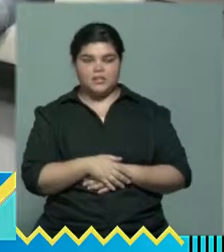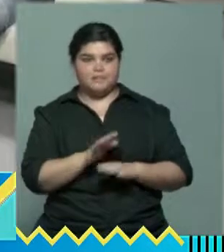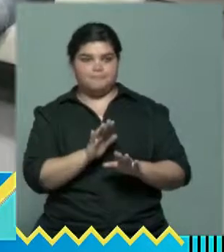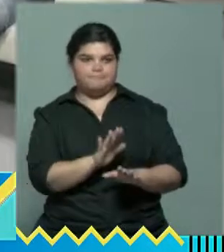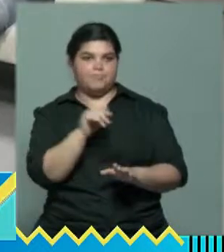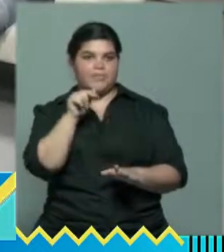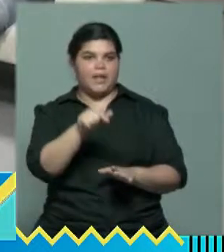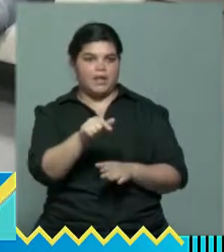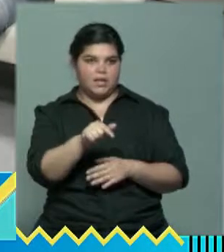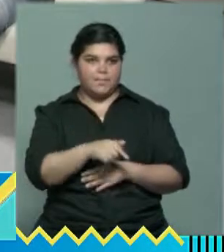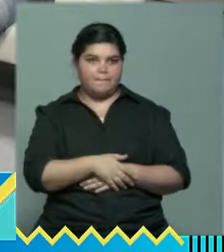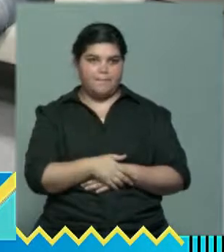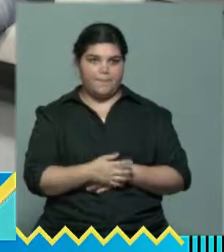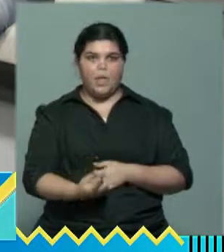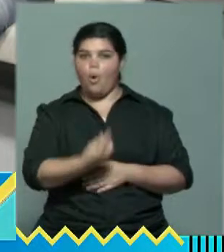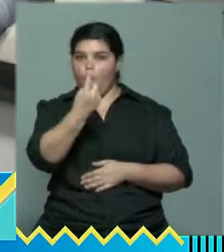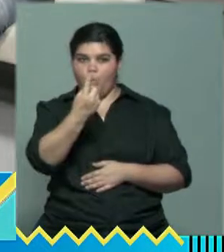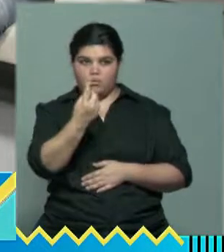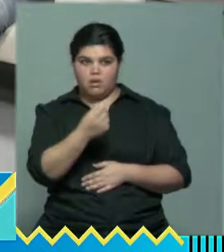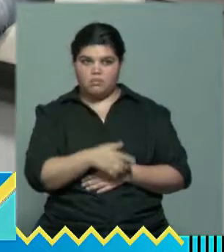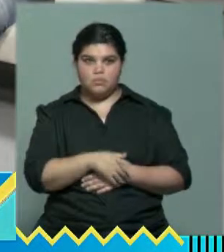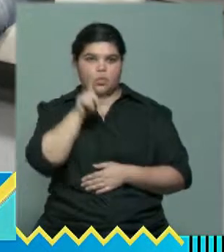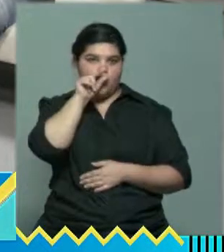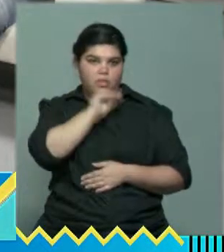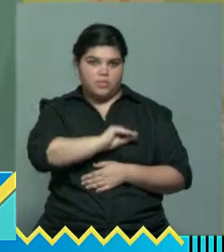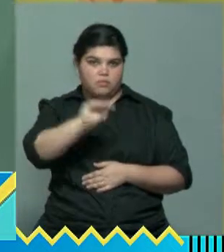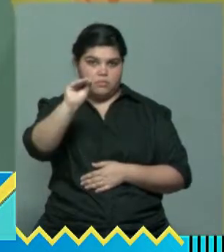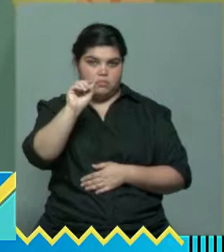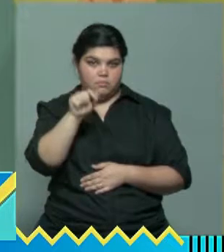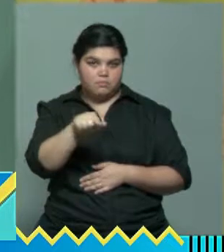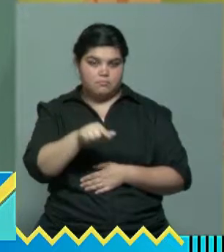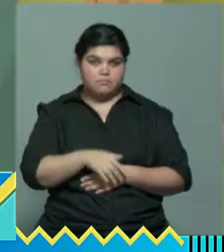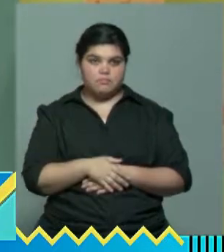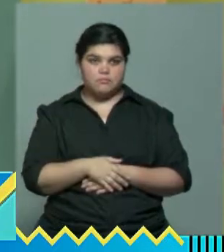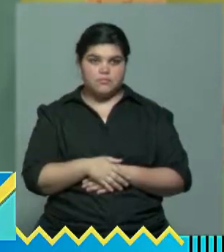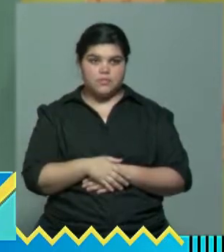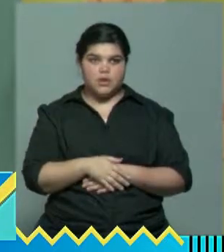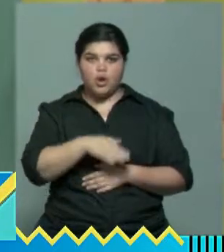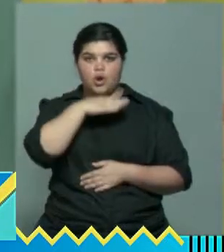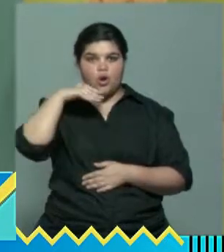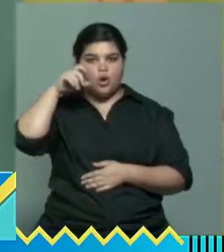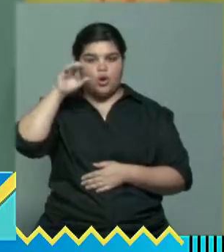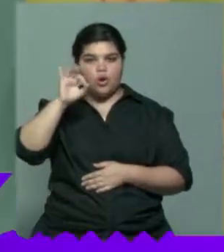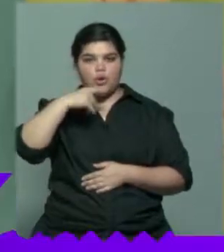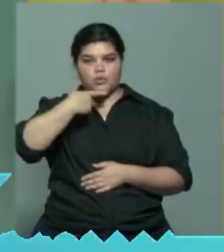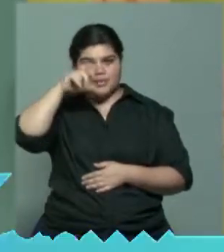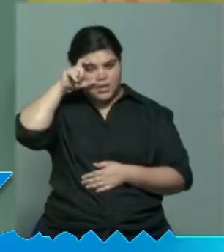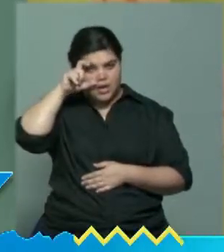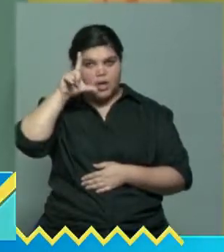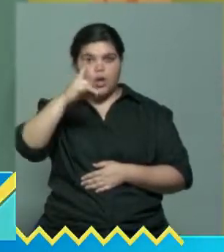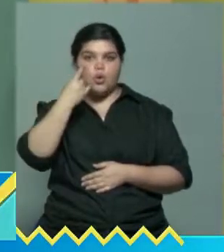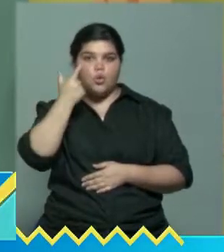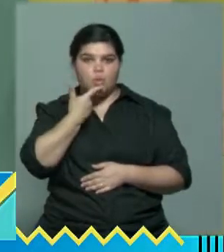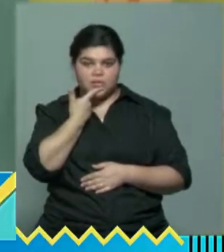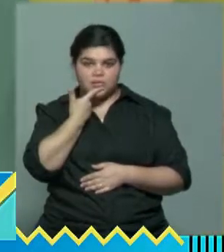Ahí en una de los tweets de José Luis Ramón que